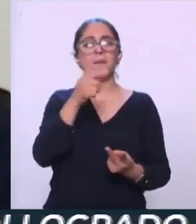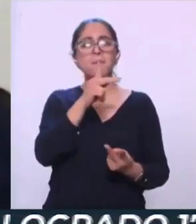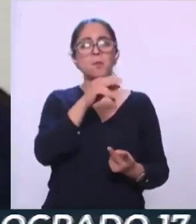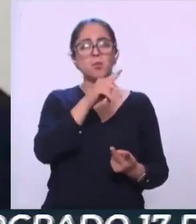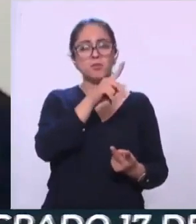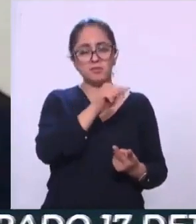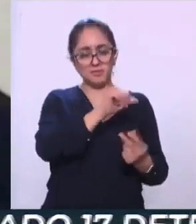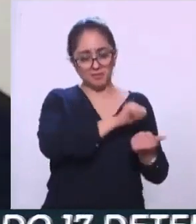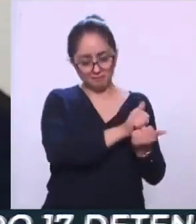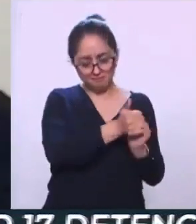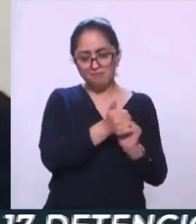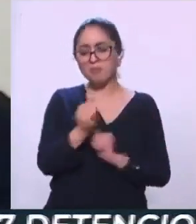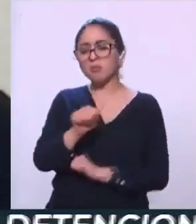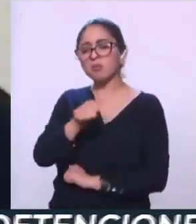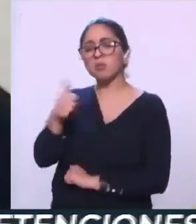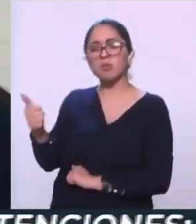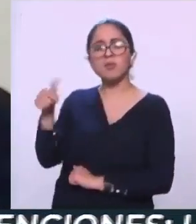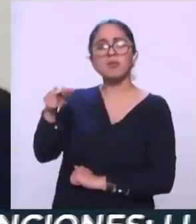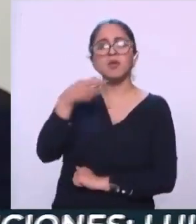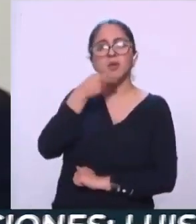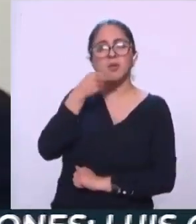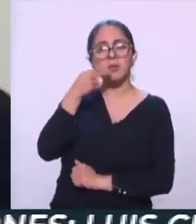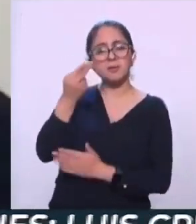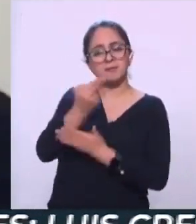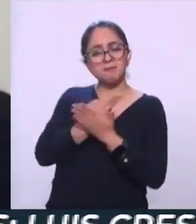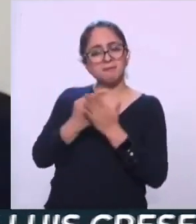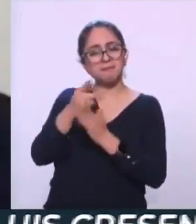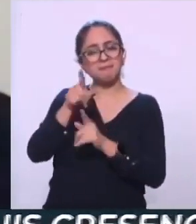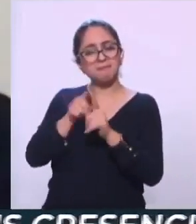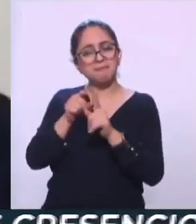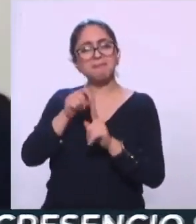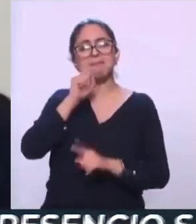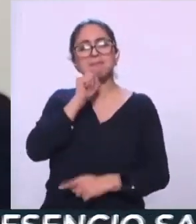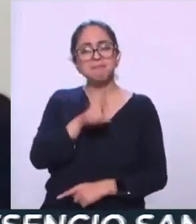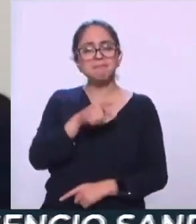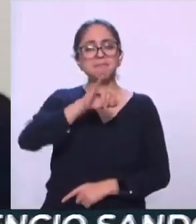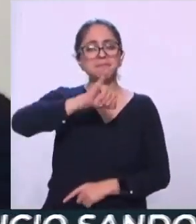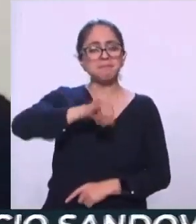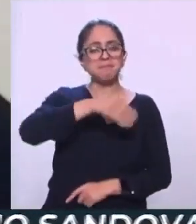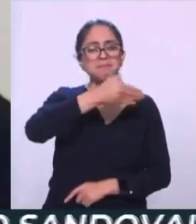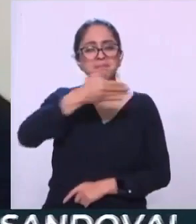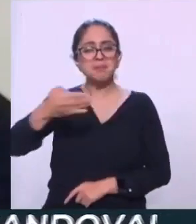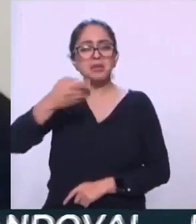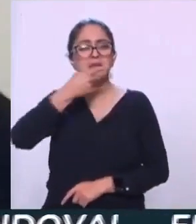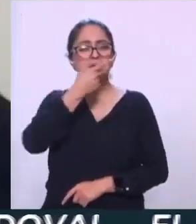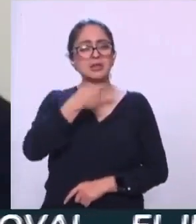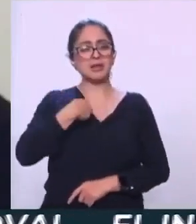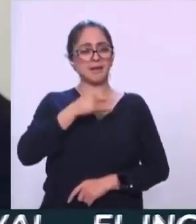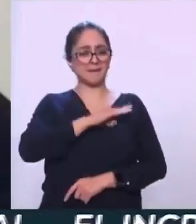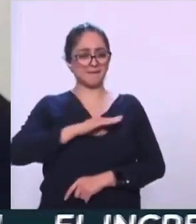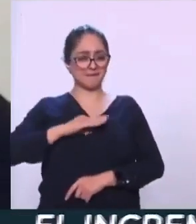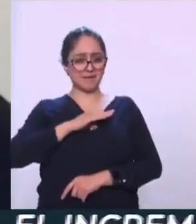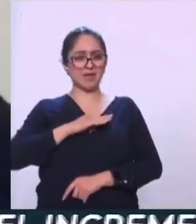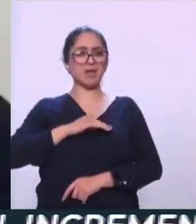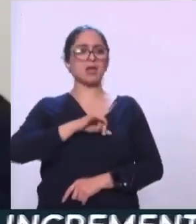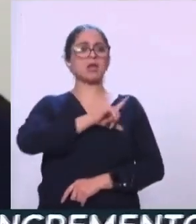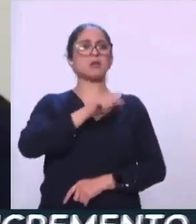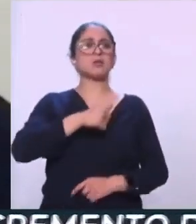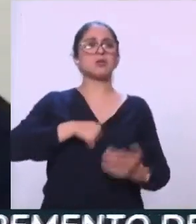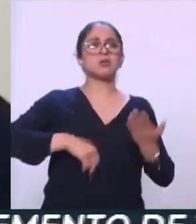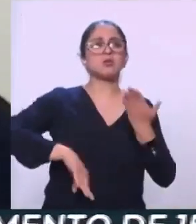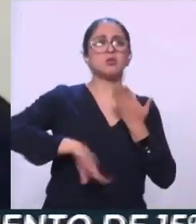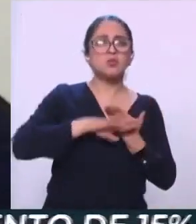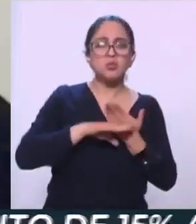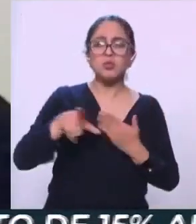él se burla de cómo Biden, supuestamente dice en su cartón, primero me felicita y luego me agrede al nombrar a Esteban Moctezuma